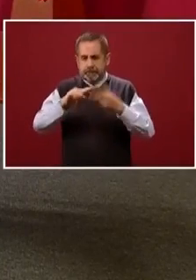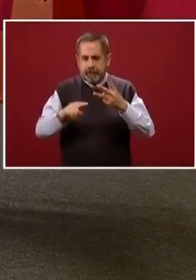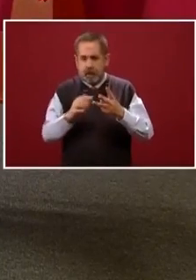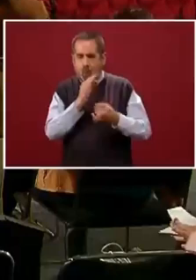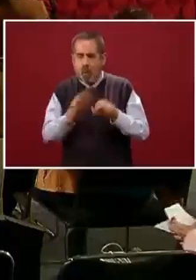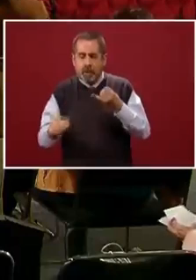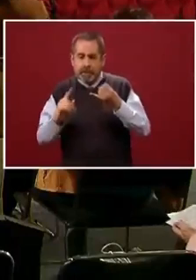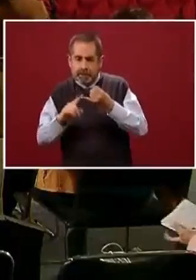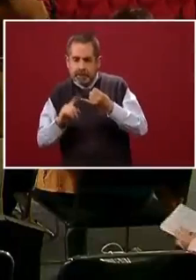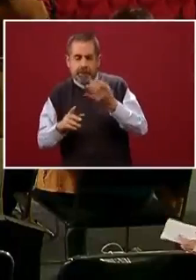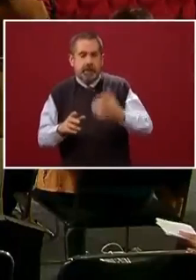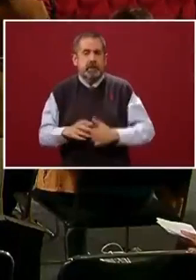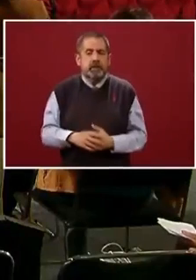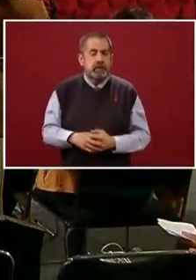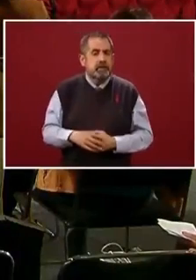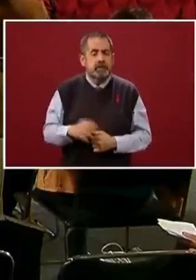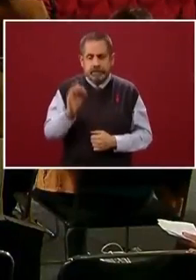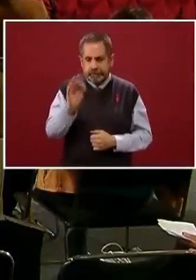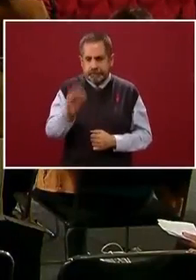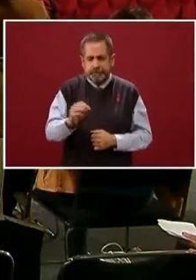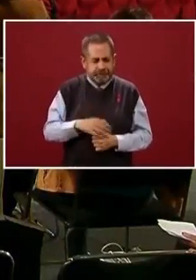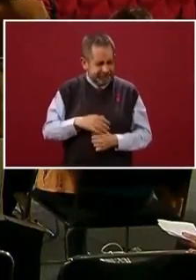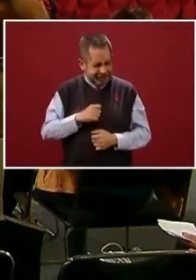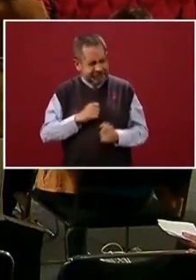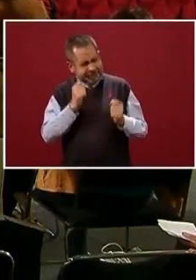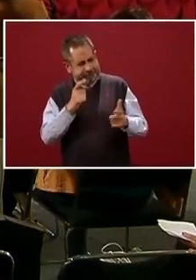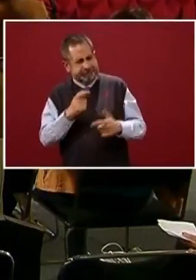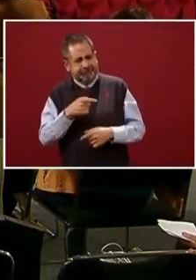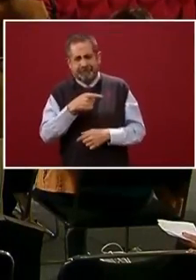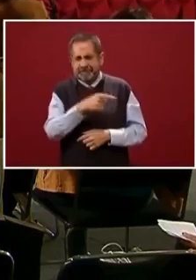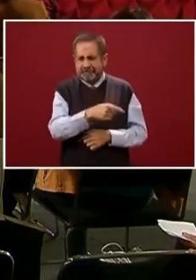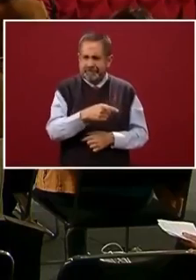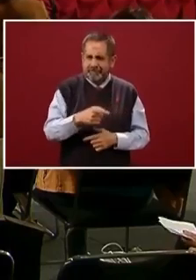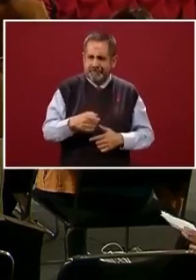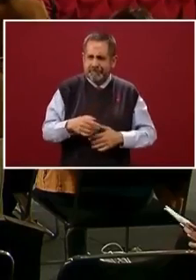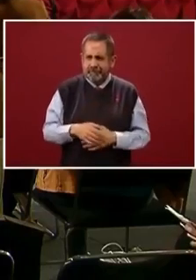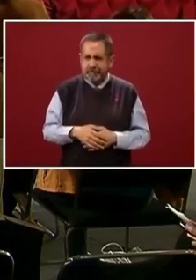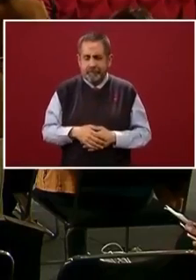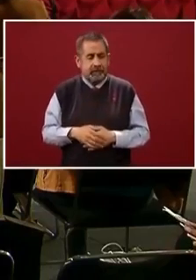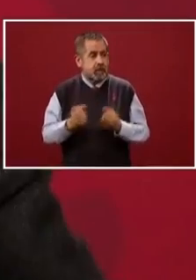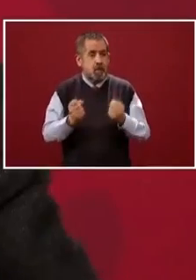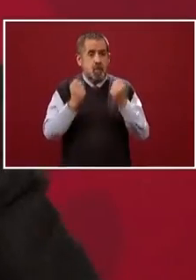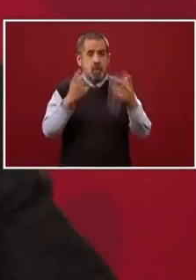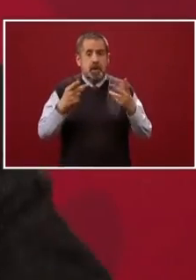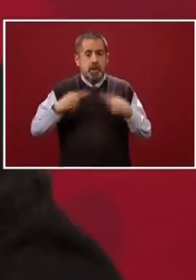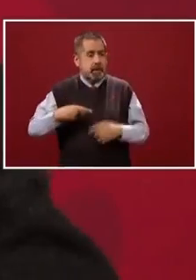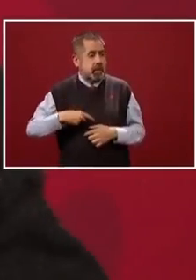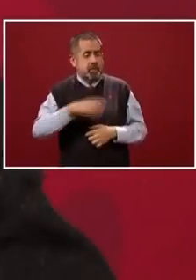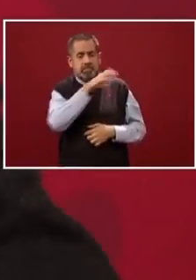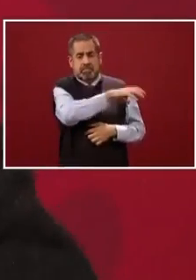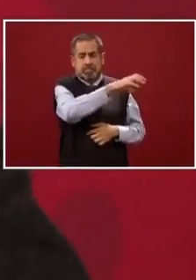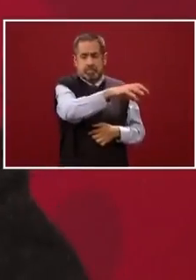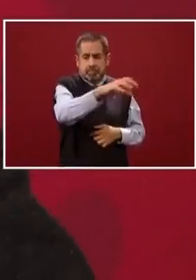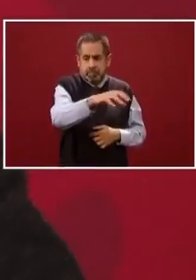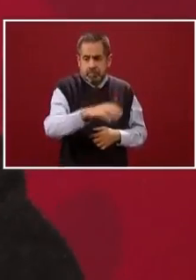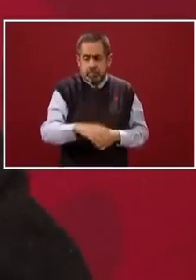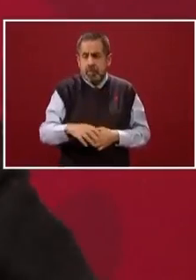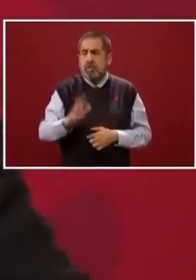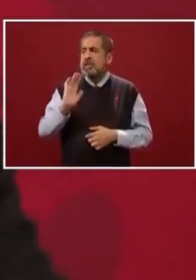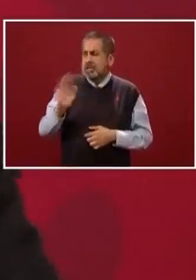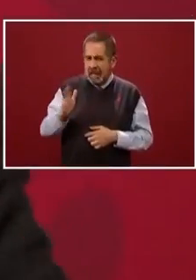última pregunta. Efectivamente, nos llama la atención que amplios sectores de la sociedad han estado